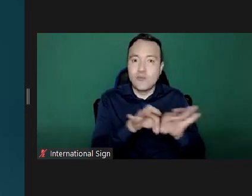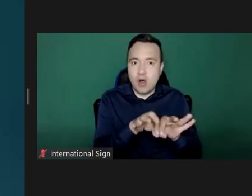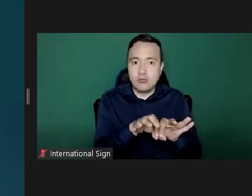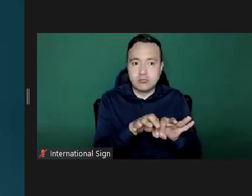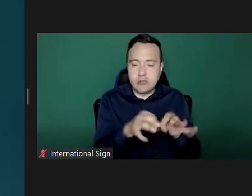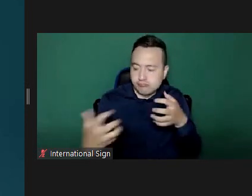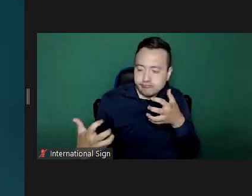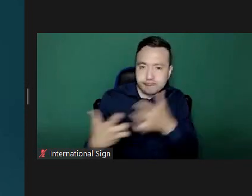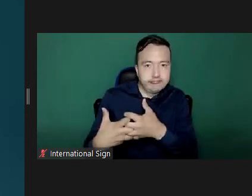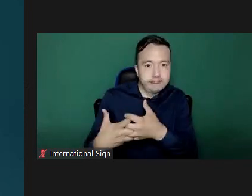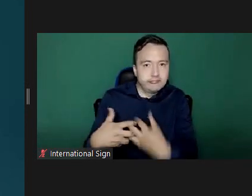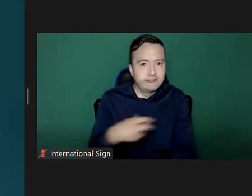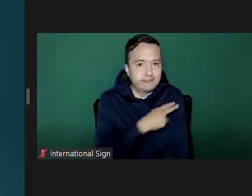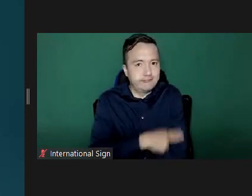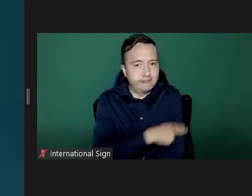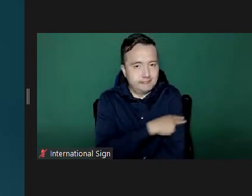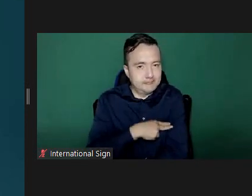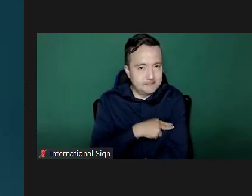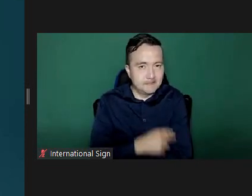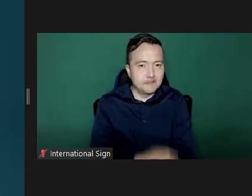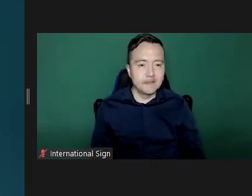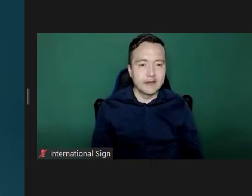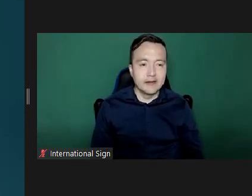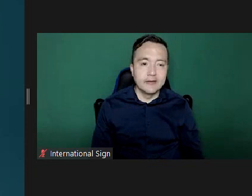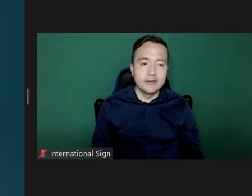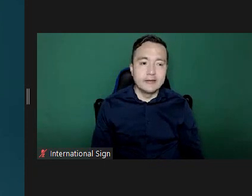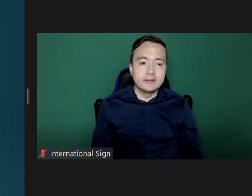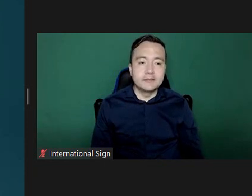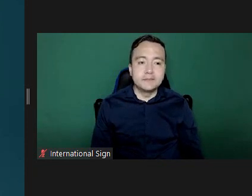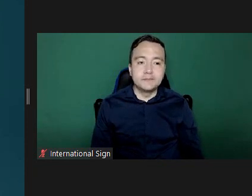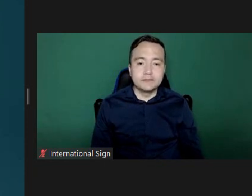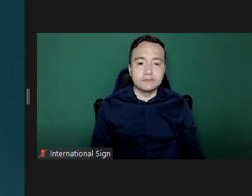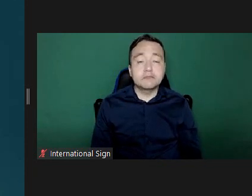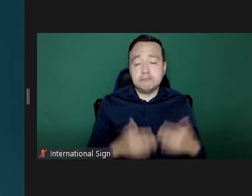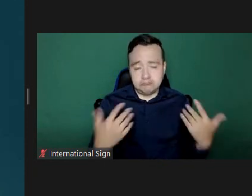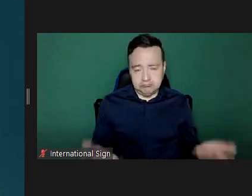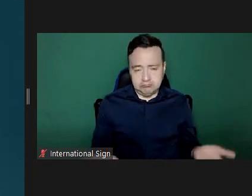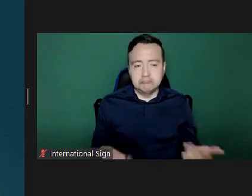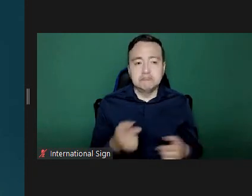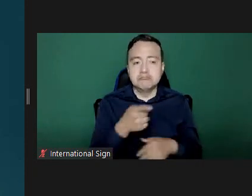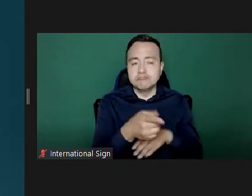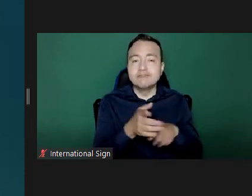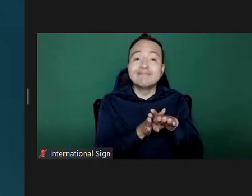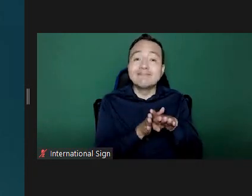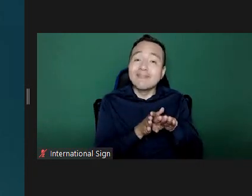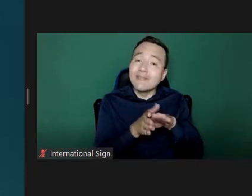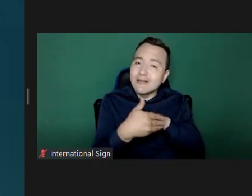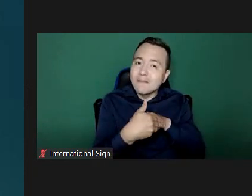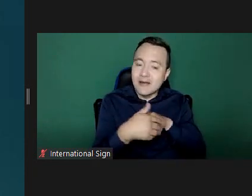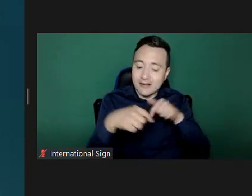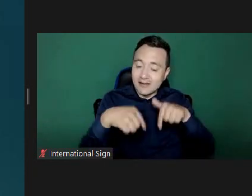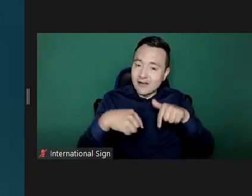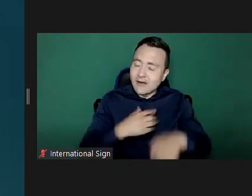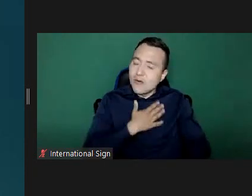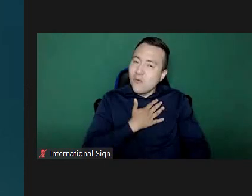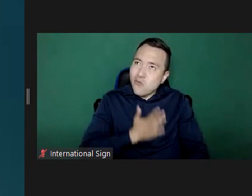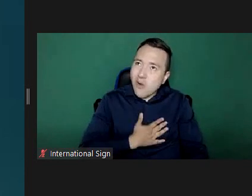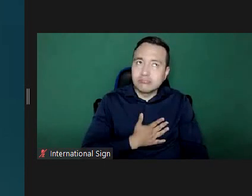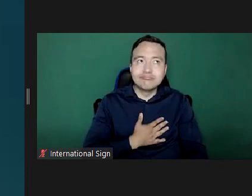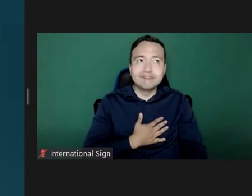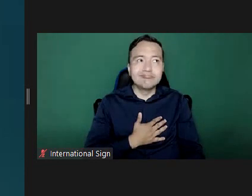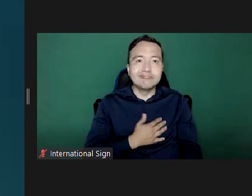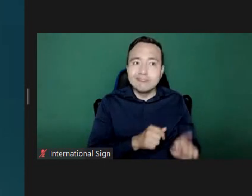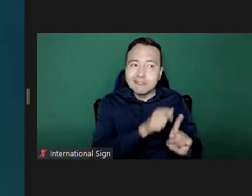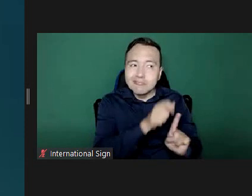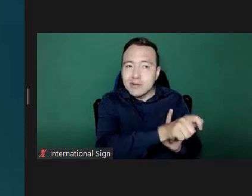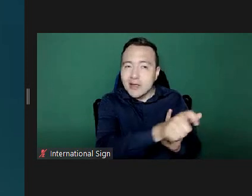Pasemos ahora a próximos pasos. Jamaica quiere producir un cambio de conducta,